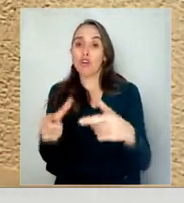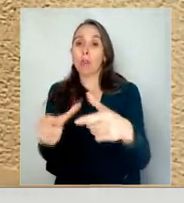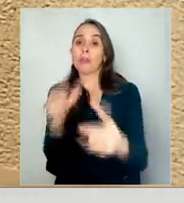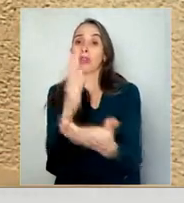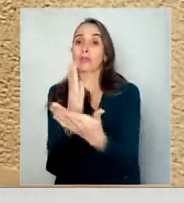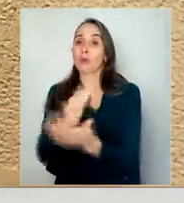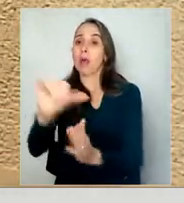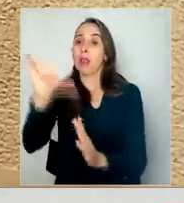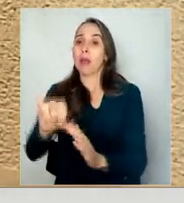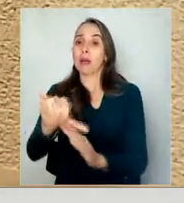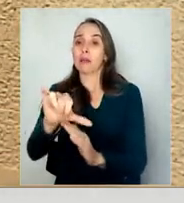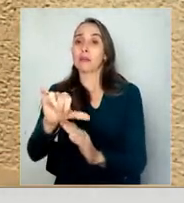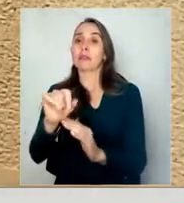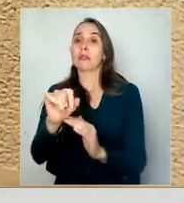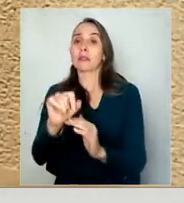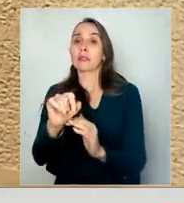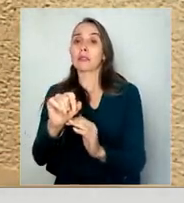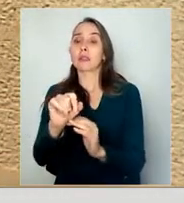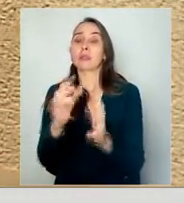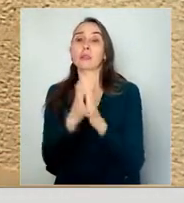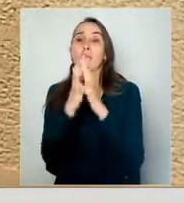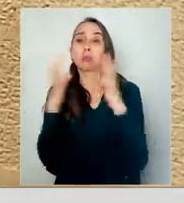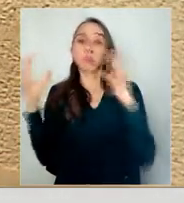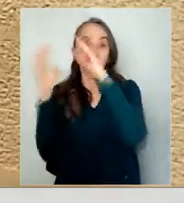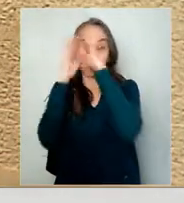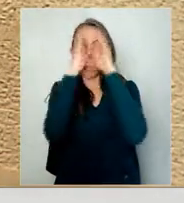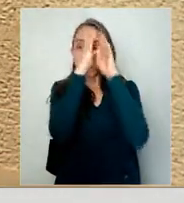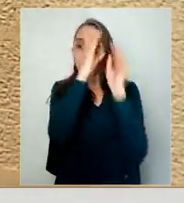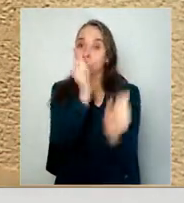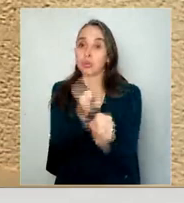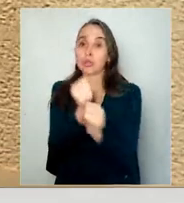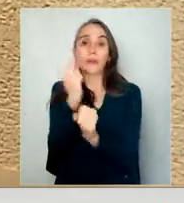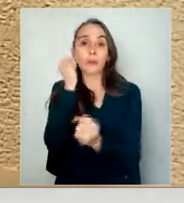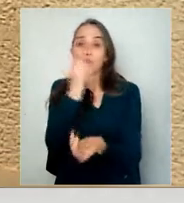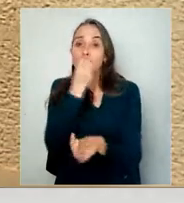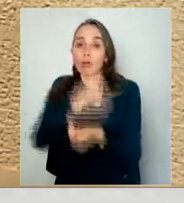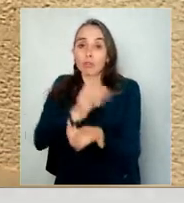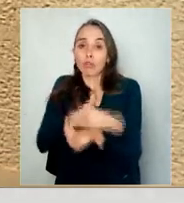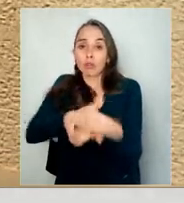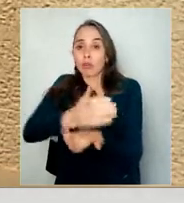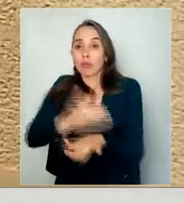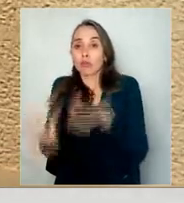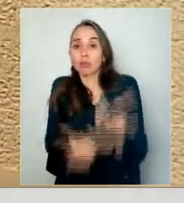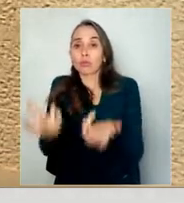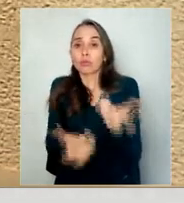excedido el trabajo en la manipuladoras de alimentos por lo tanto